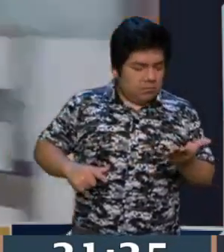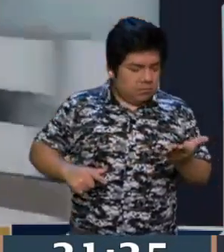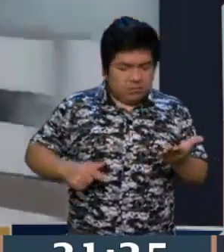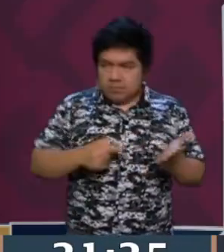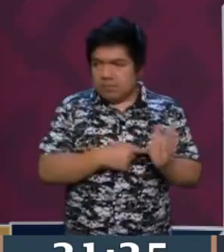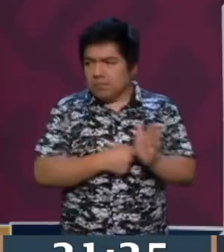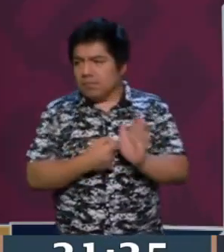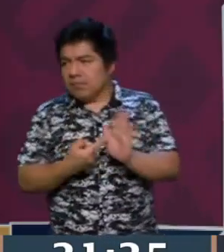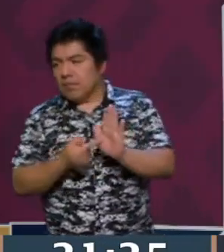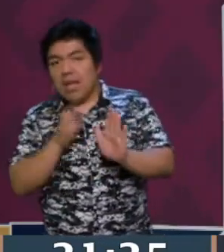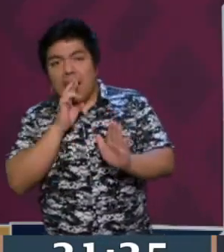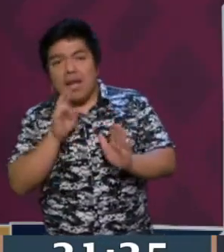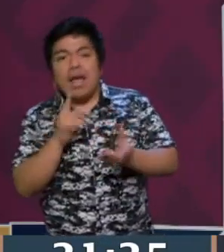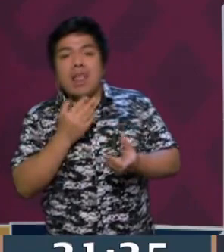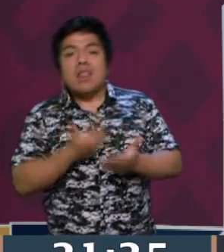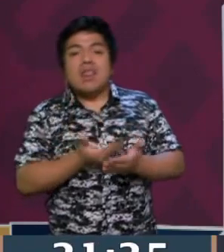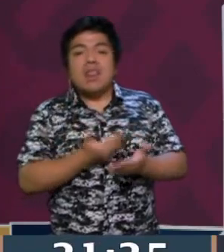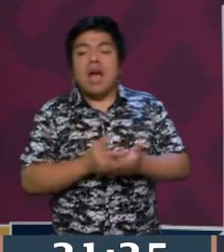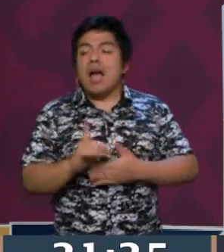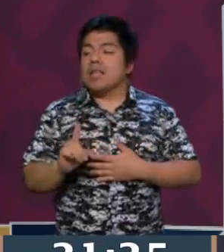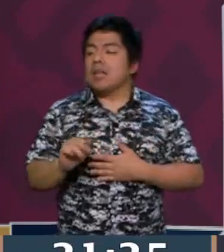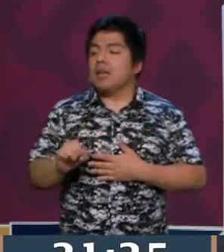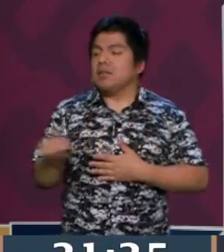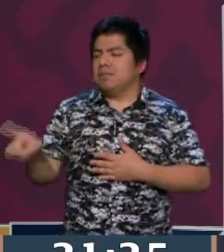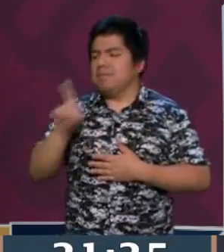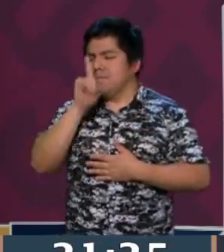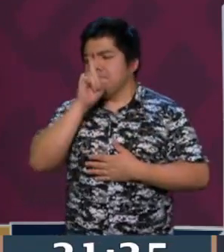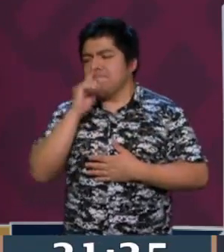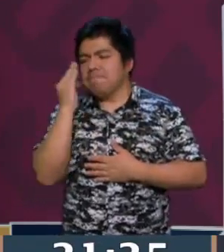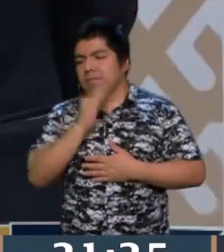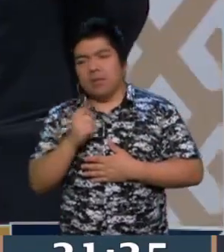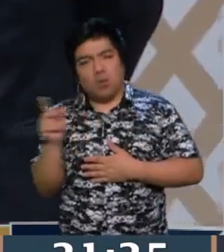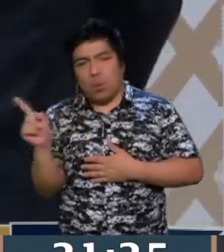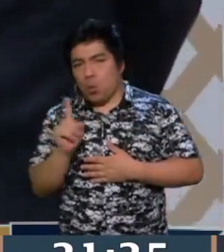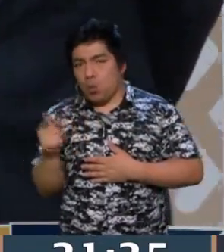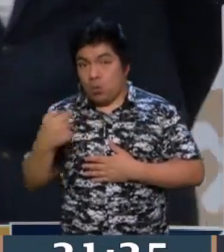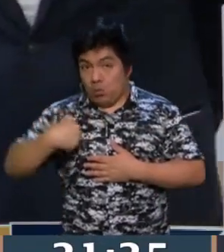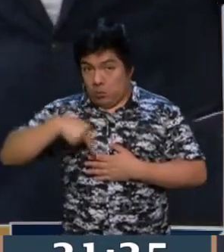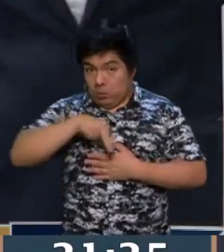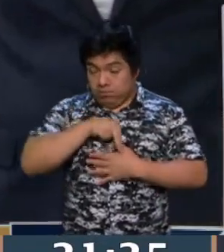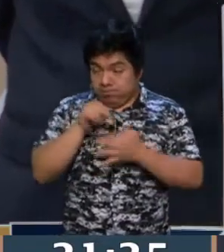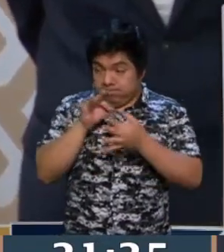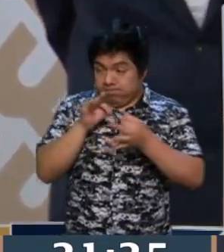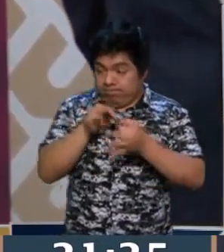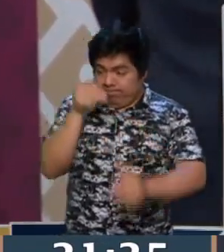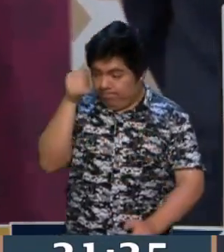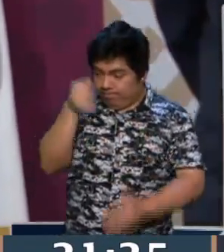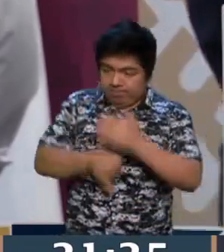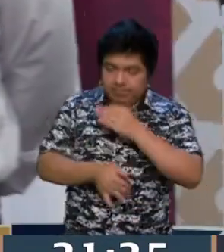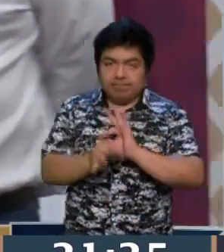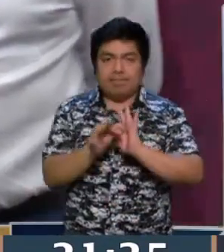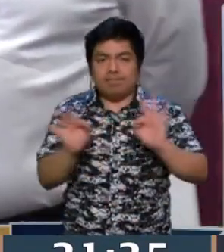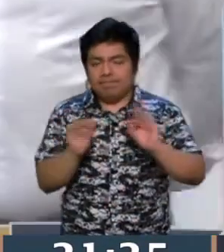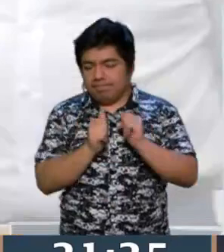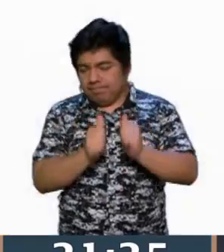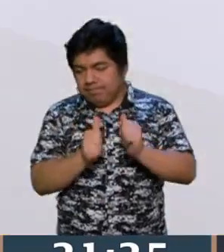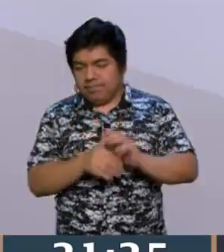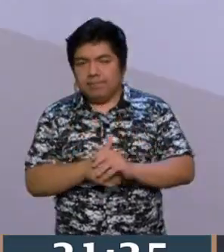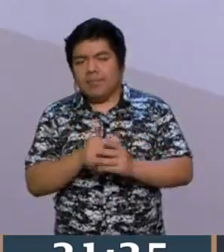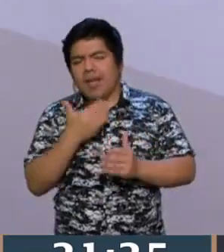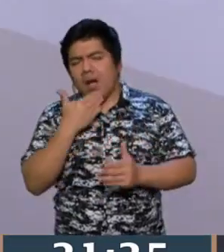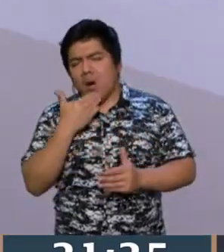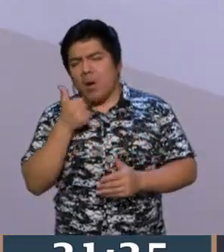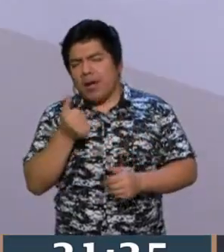habla de datos que no son los correctos. Simplemente lo aclararemos y lo precisaremos. Excelente, secretario, pues